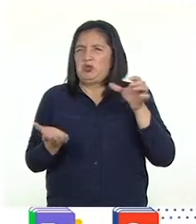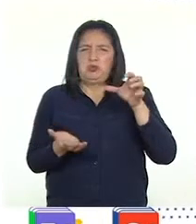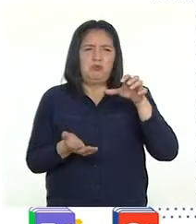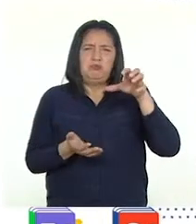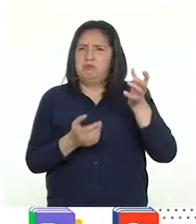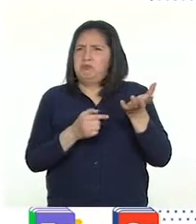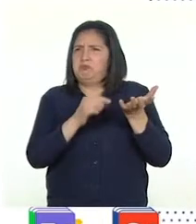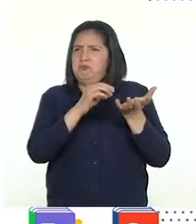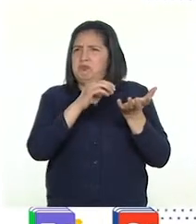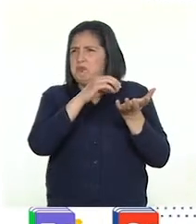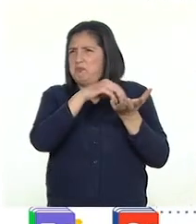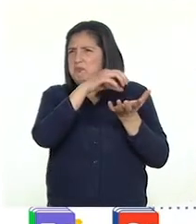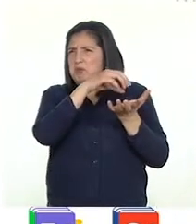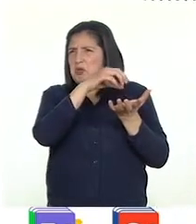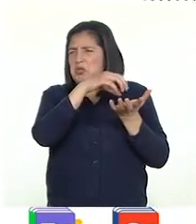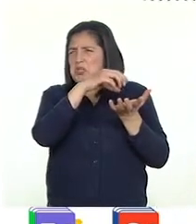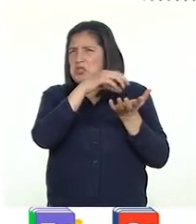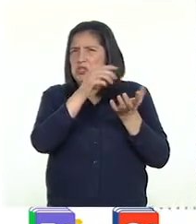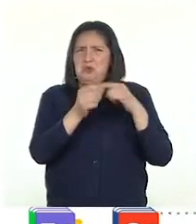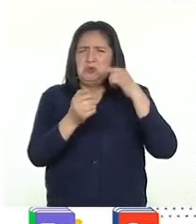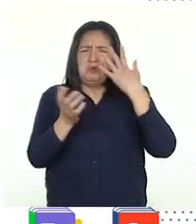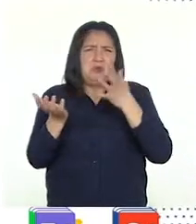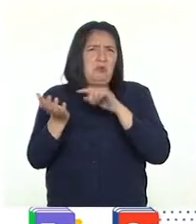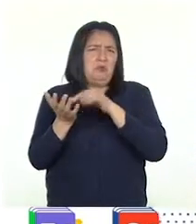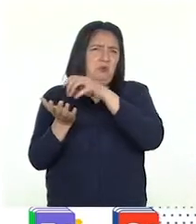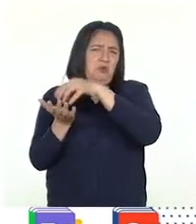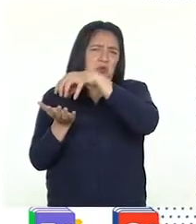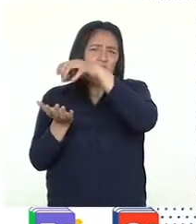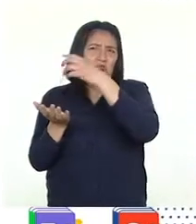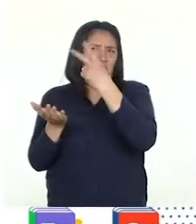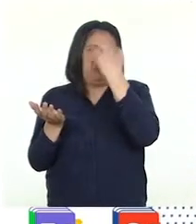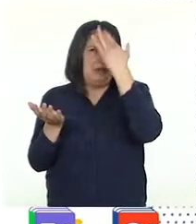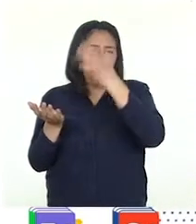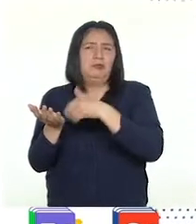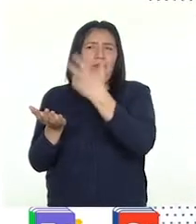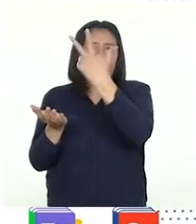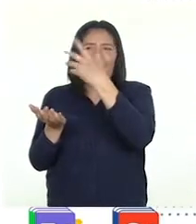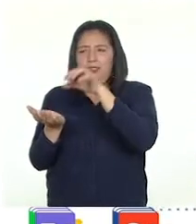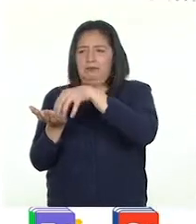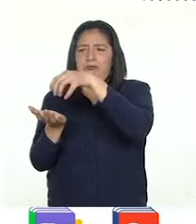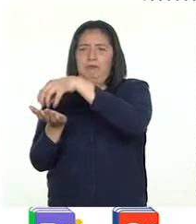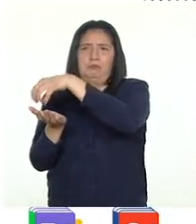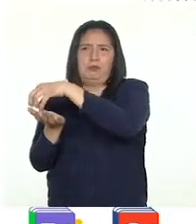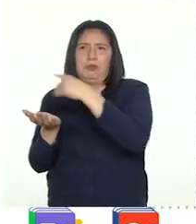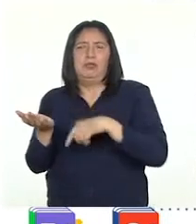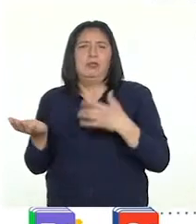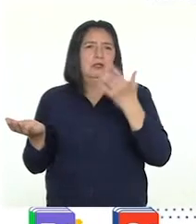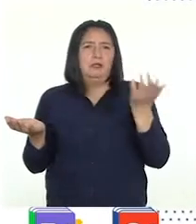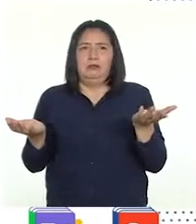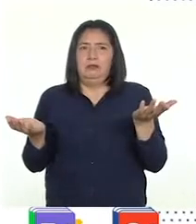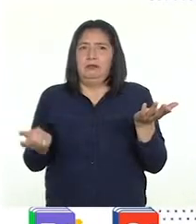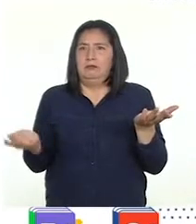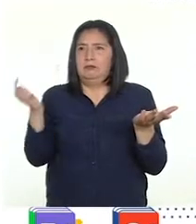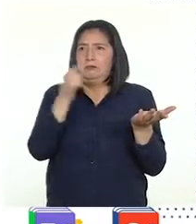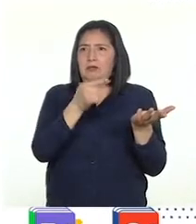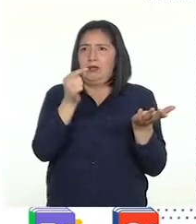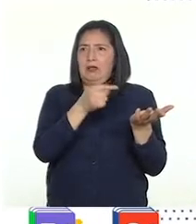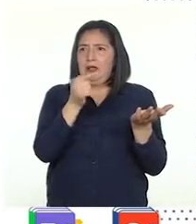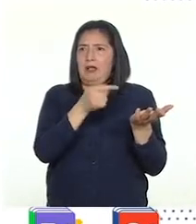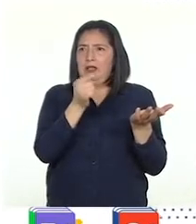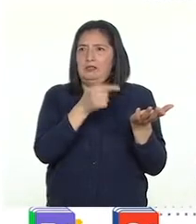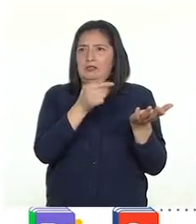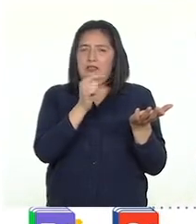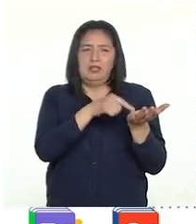cuyo peso no conocemos, y 3 pesas de 1 kilogramo cada una. En el platillo de la